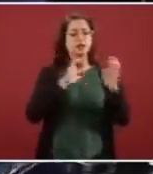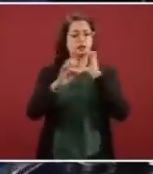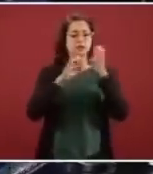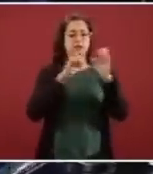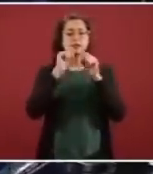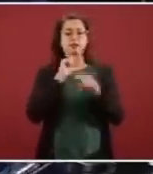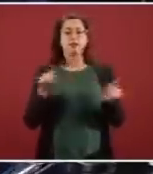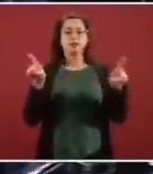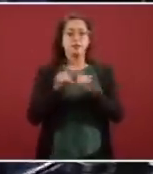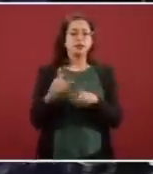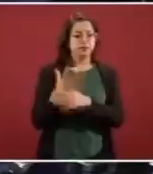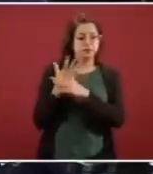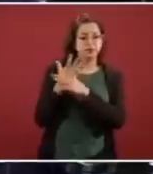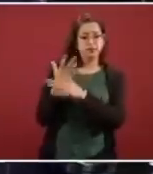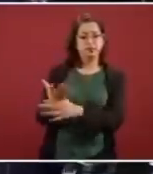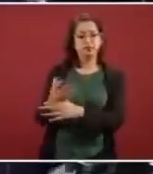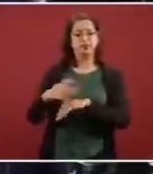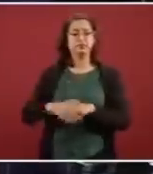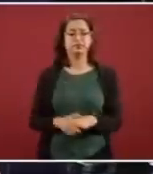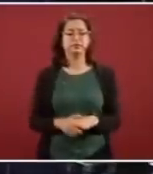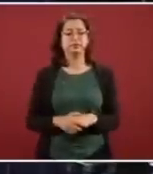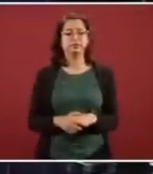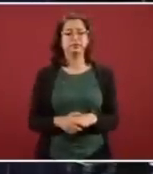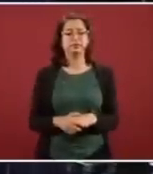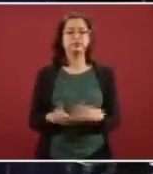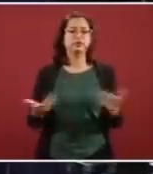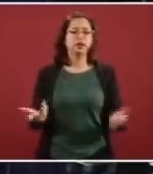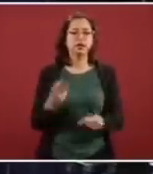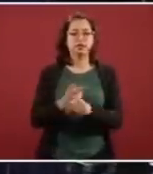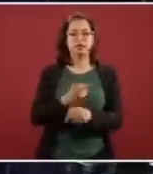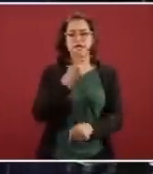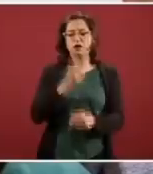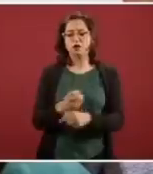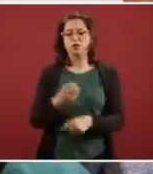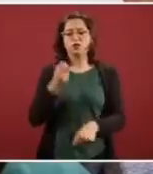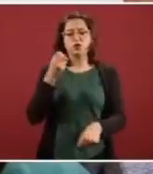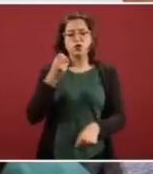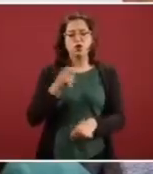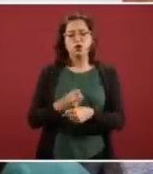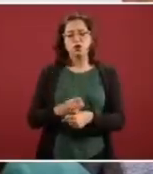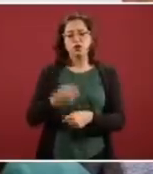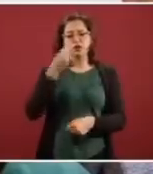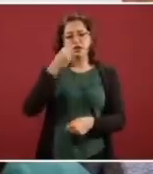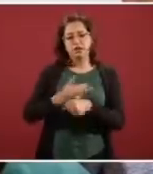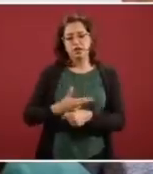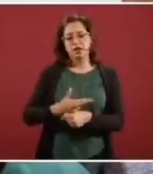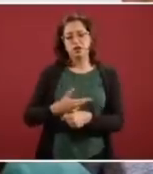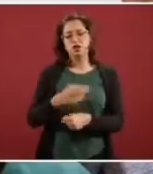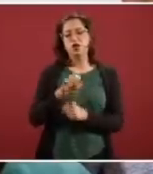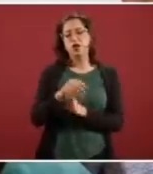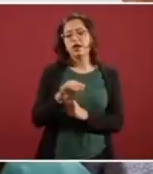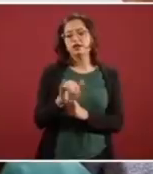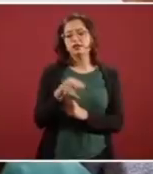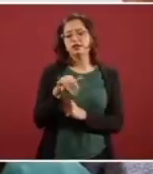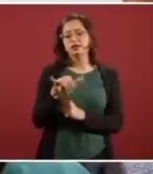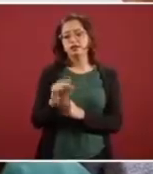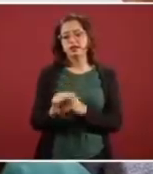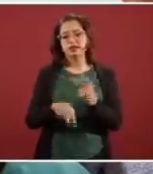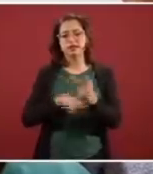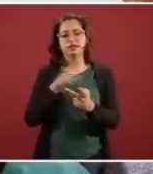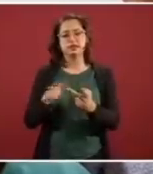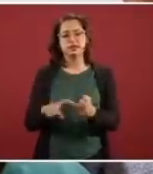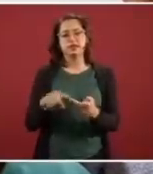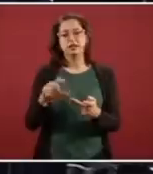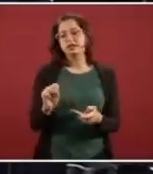que tuvo una reunión también con los funcionarios, el subsecretario Encinas y la secretaria de Gobernación, la licenciada Olga